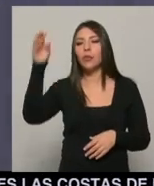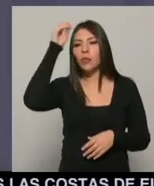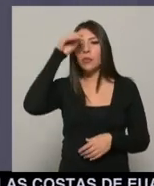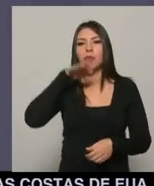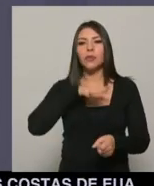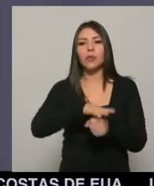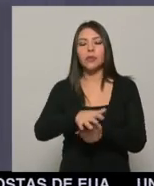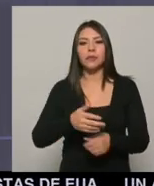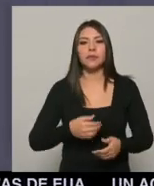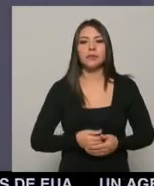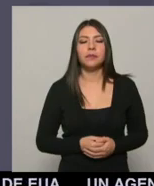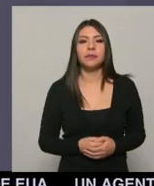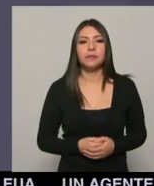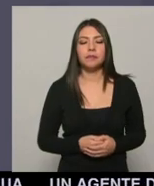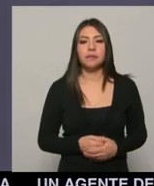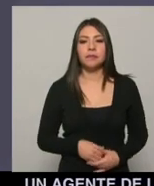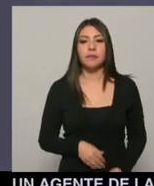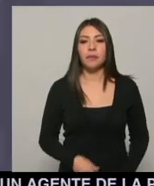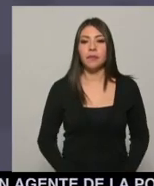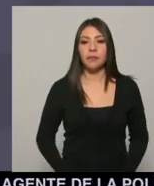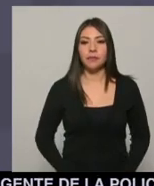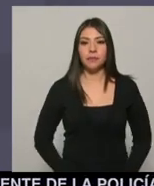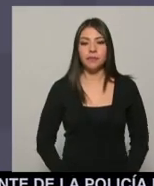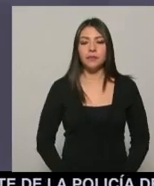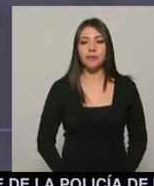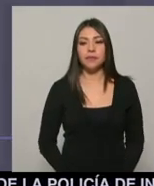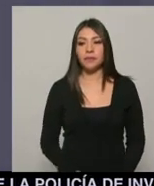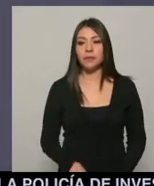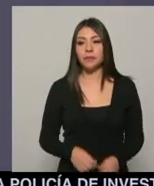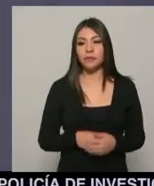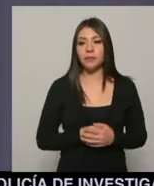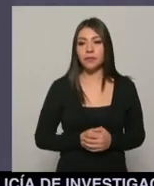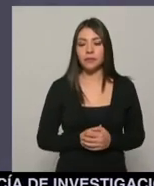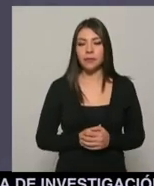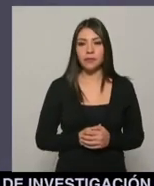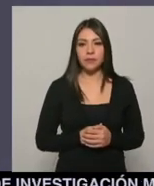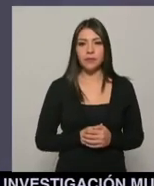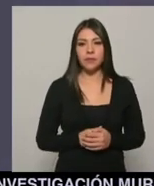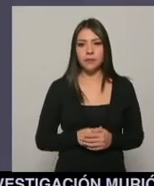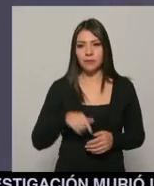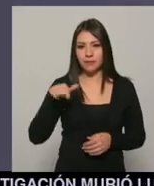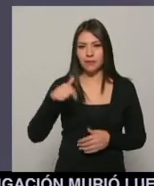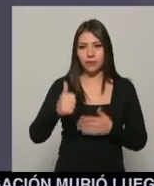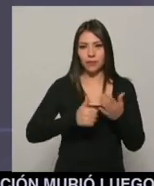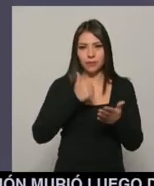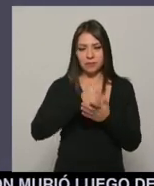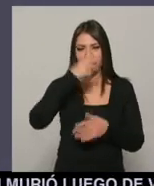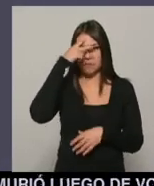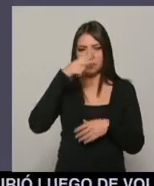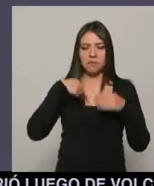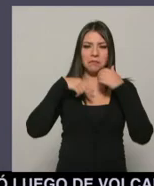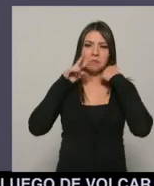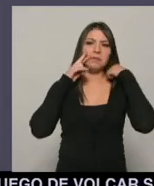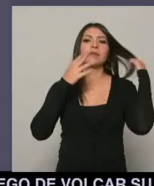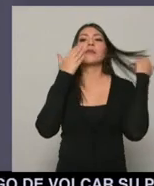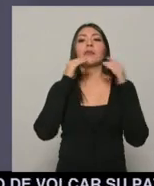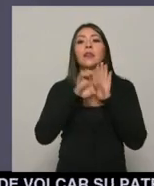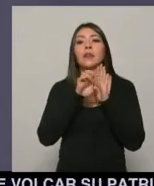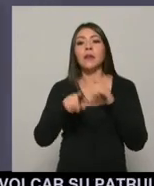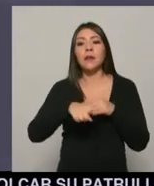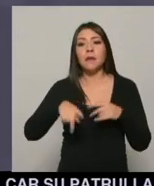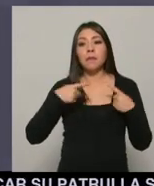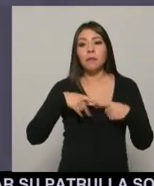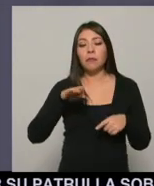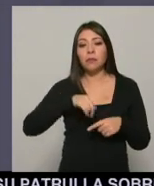de la Ciudad de México yo veo que no hay lo que plantean aquí los compañeros, porque si hubiera inconformidad aquí está más